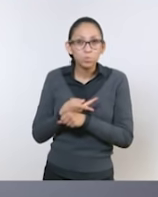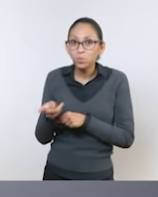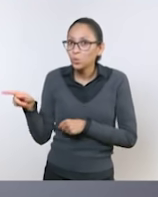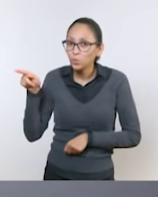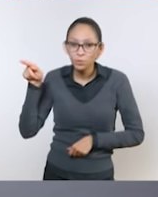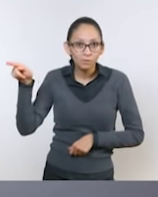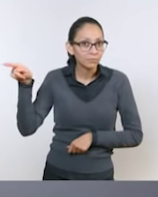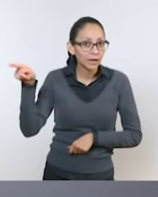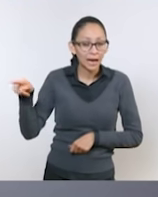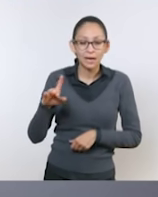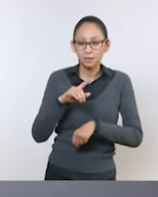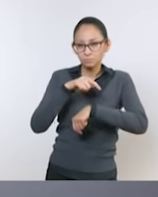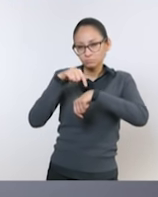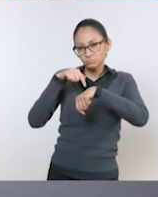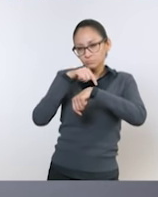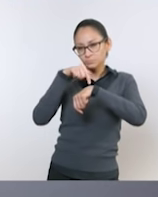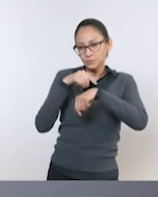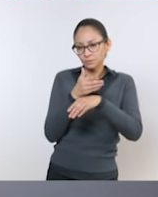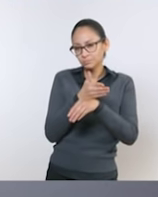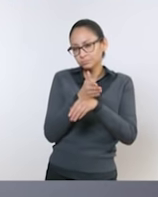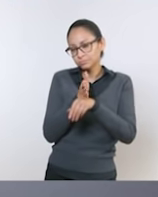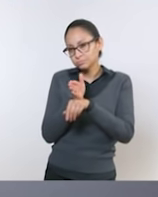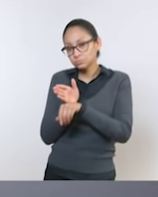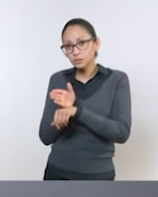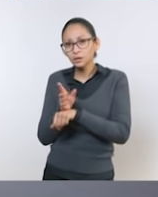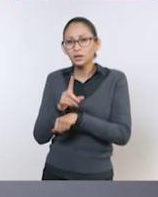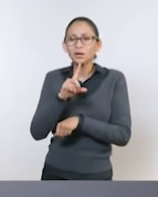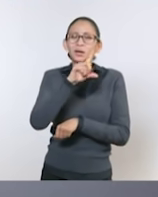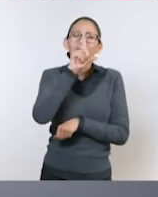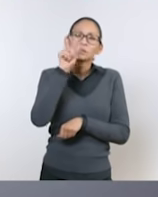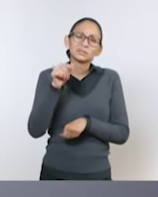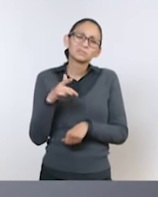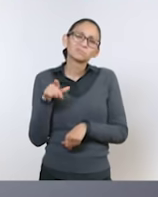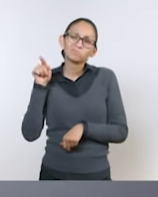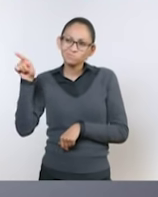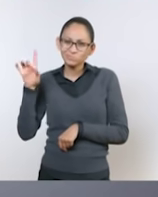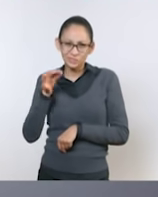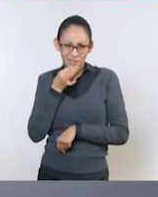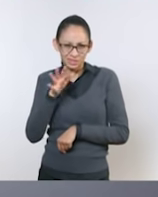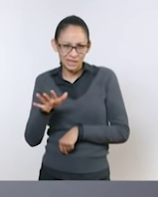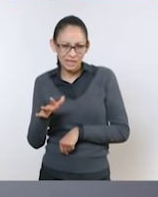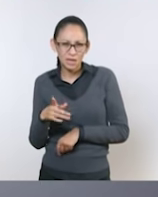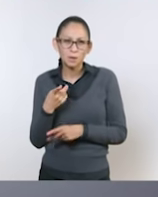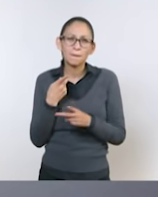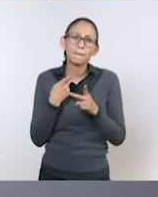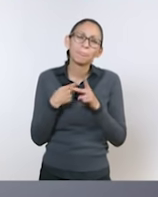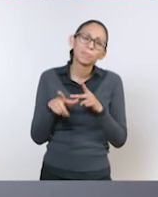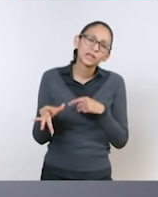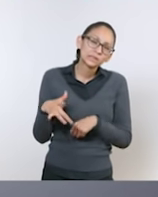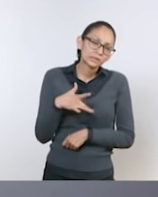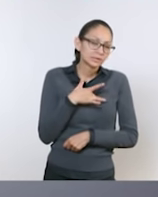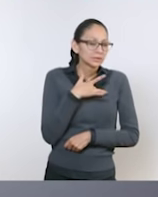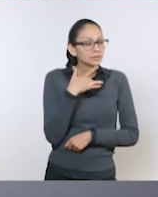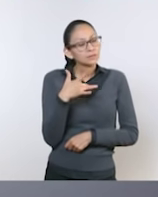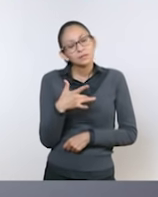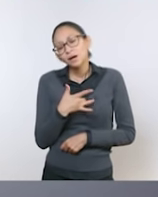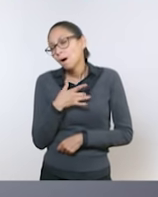Pilar. Después de unas horas, María del Pilar empezó a sentirse